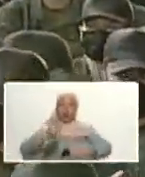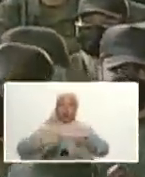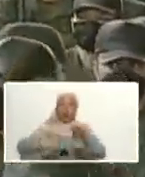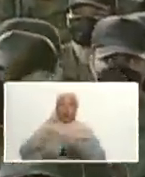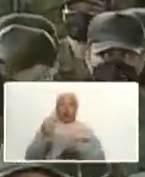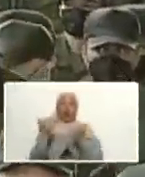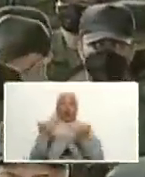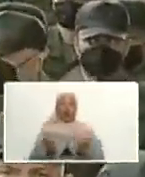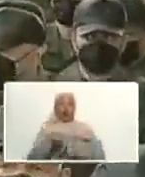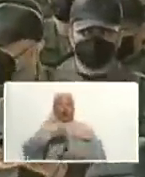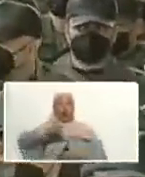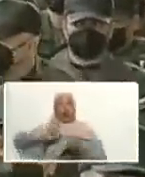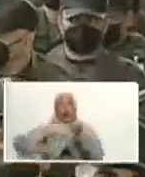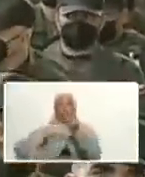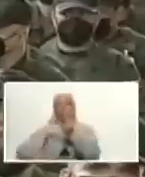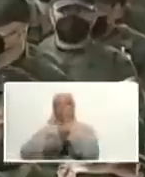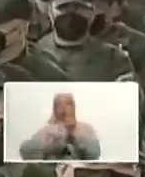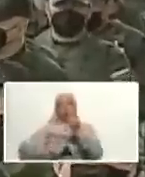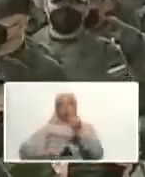tendremos